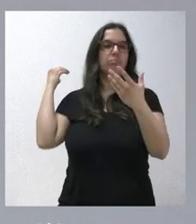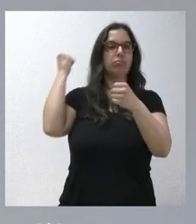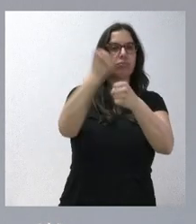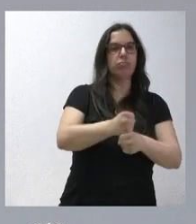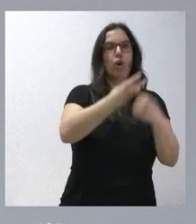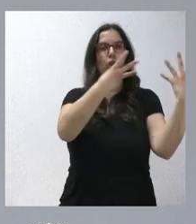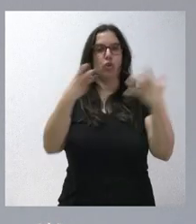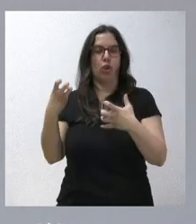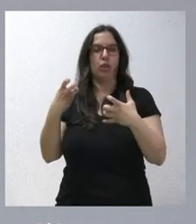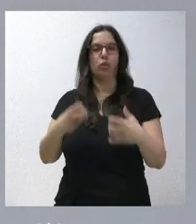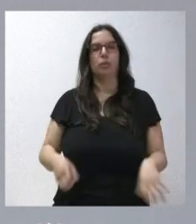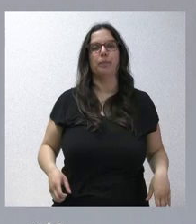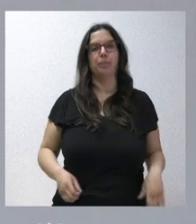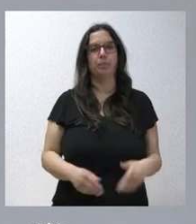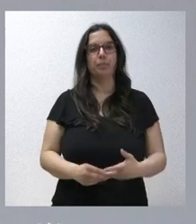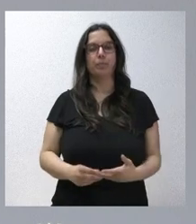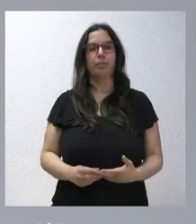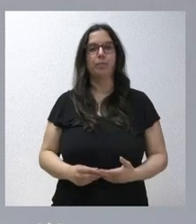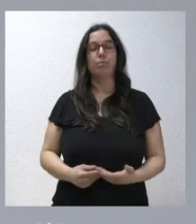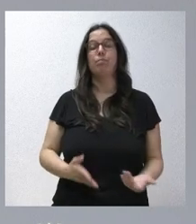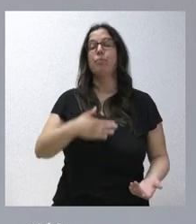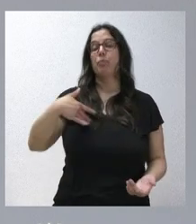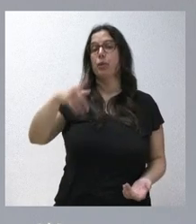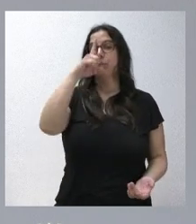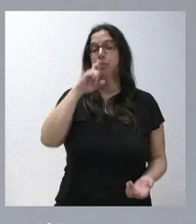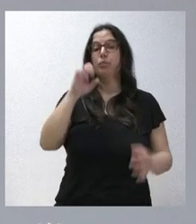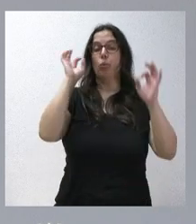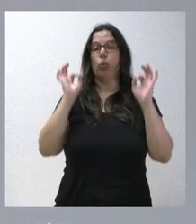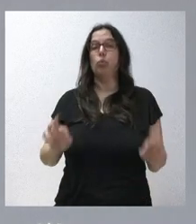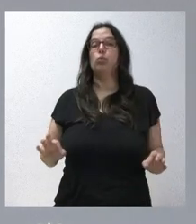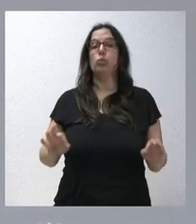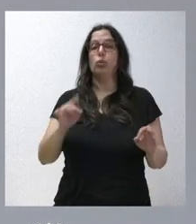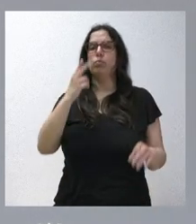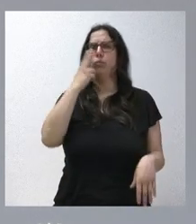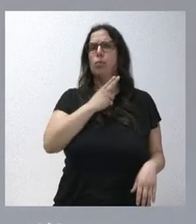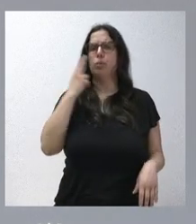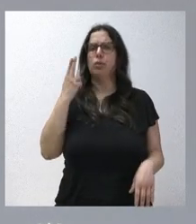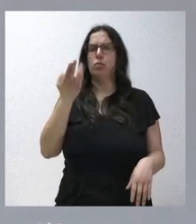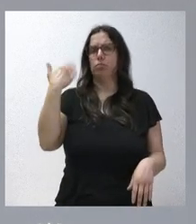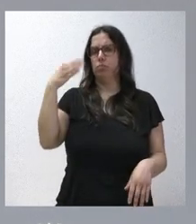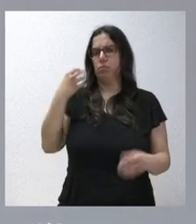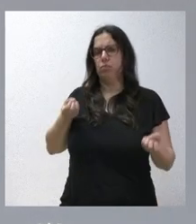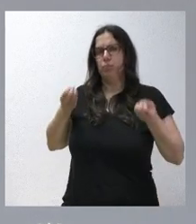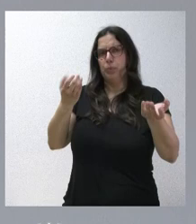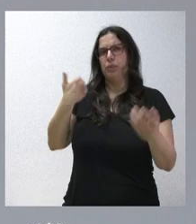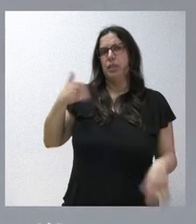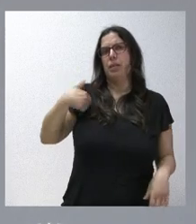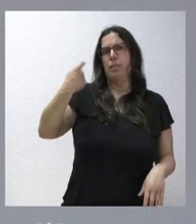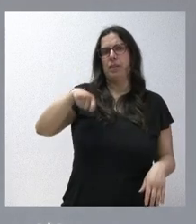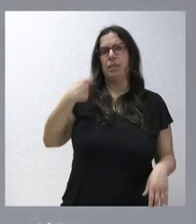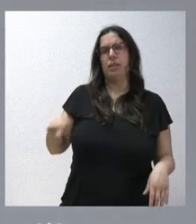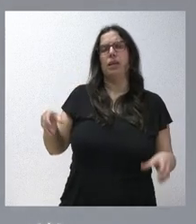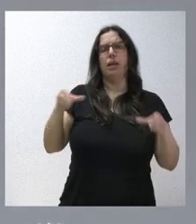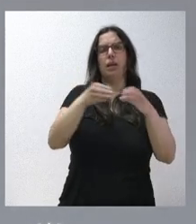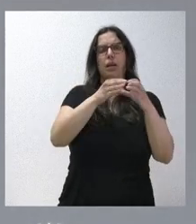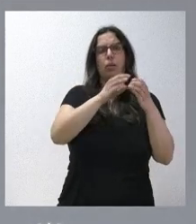800 años quiero recordarles que precisamente Este es un compromiso que ya manifestó el presidente de la comunidad de Castilla